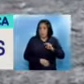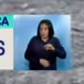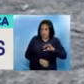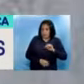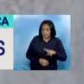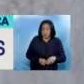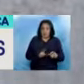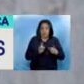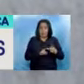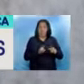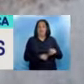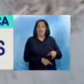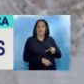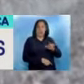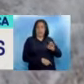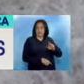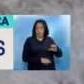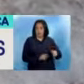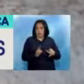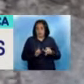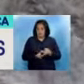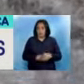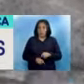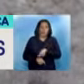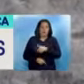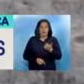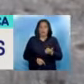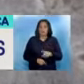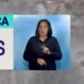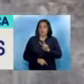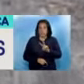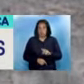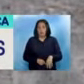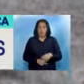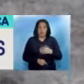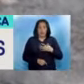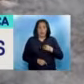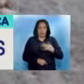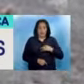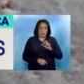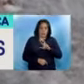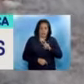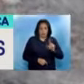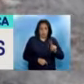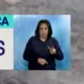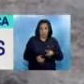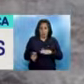Carlos Guamán Gerson y Leonardo Herrera Campos, de 32 años, murieron camino al hospital.